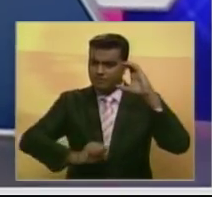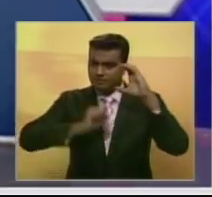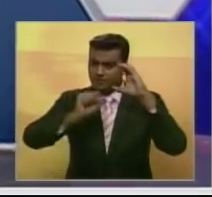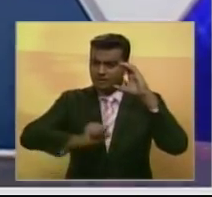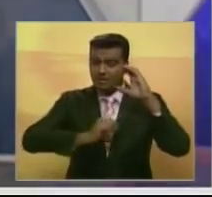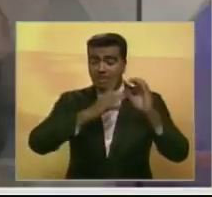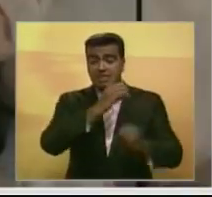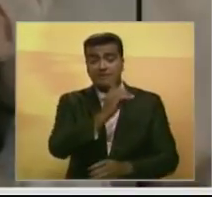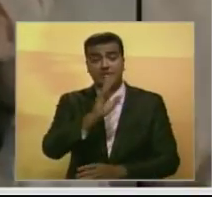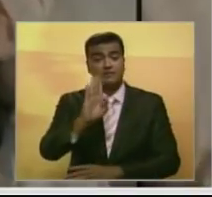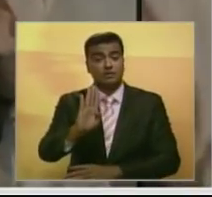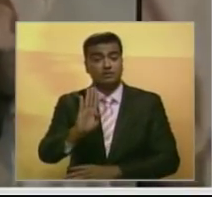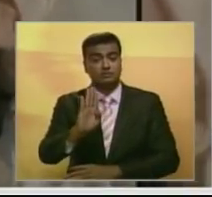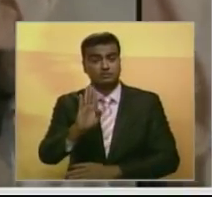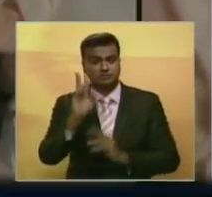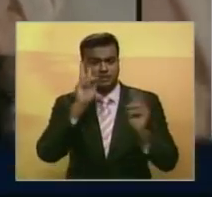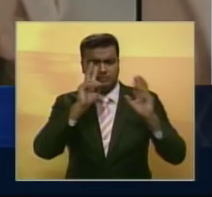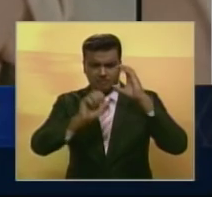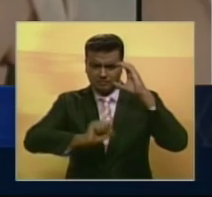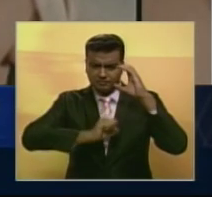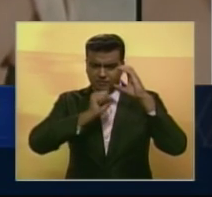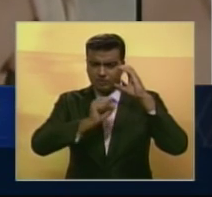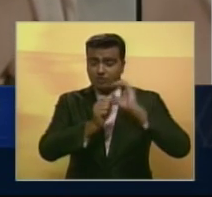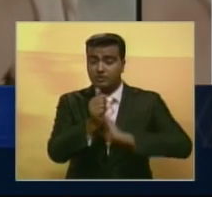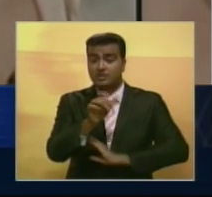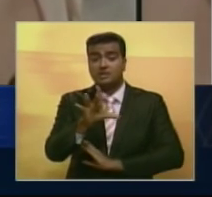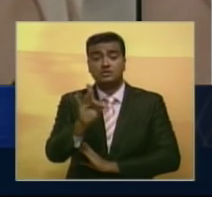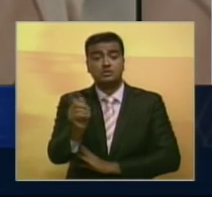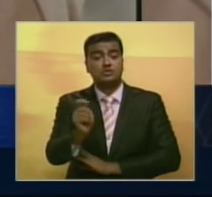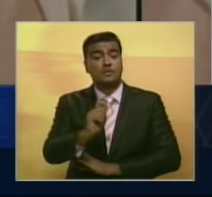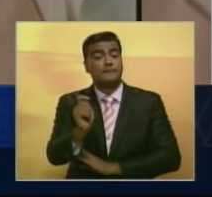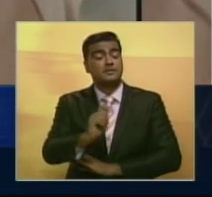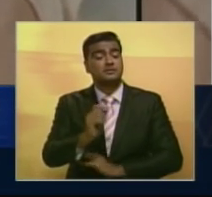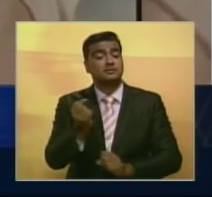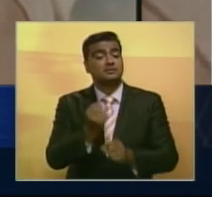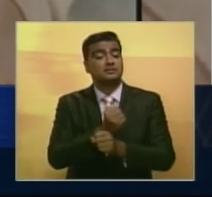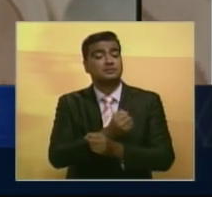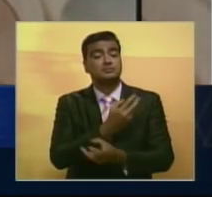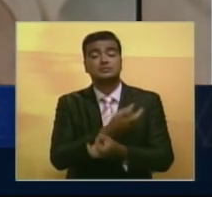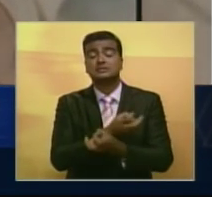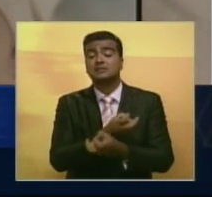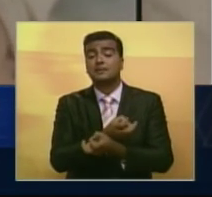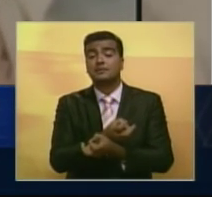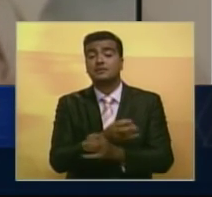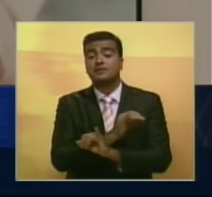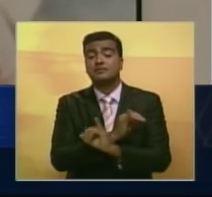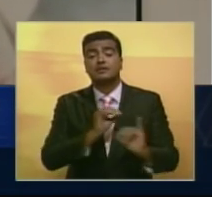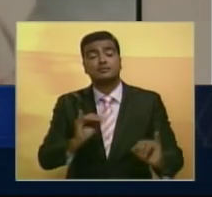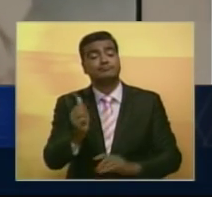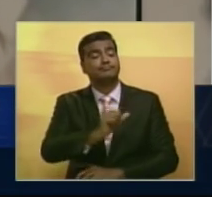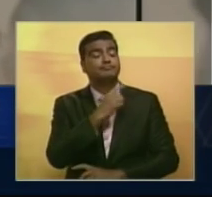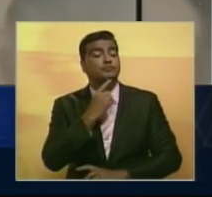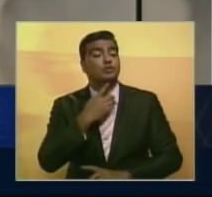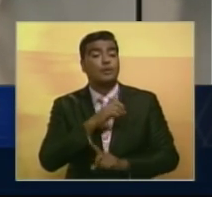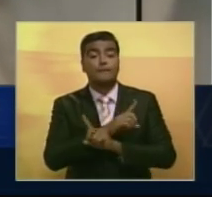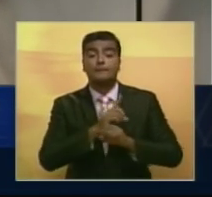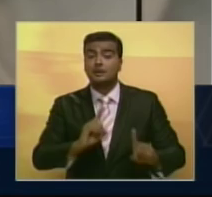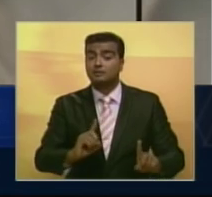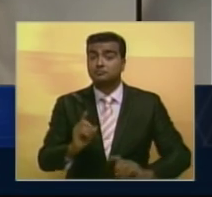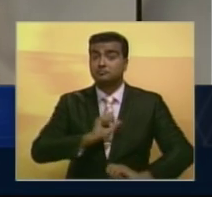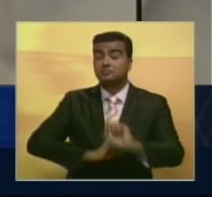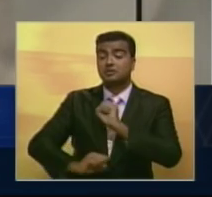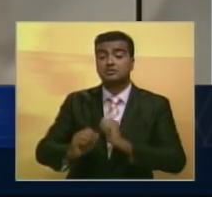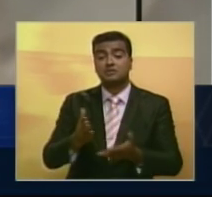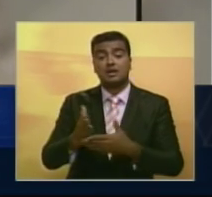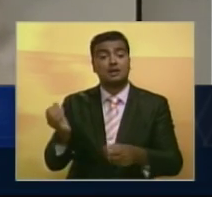David Bowie. David llevaba 18 meses luchando contra el cáncer y finalmente ha perdido la batalla, pero eso no le impidió